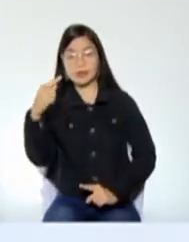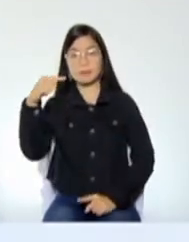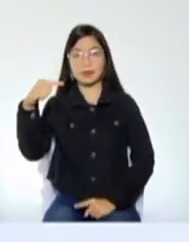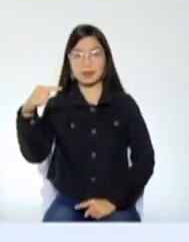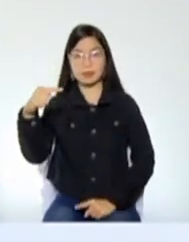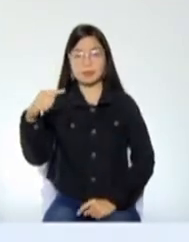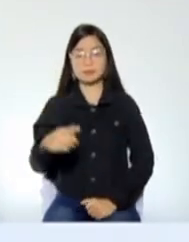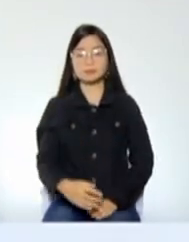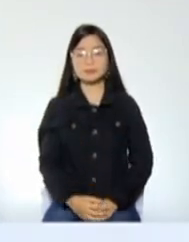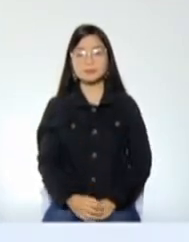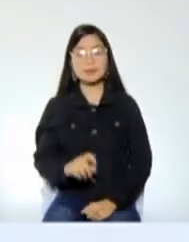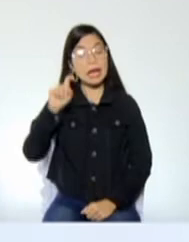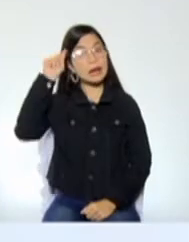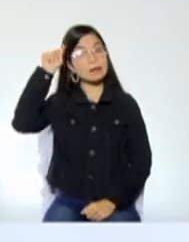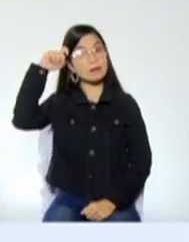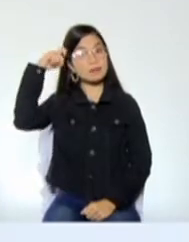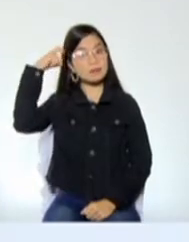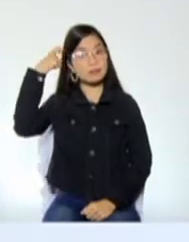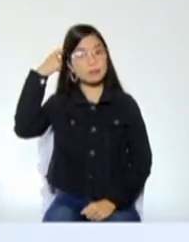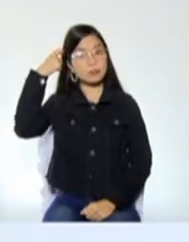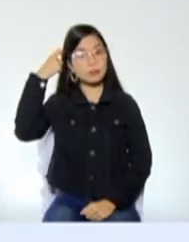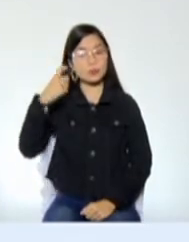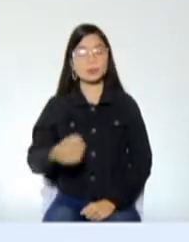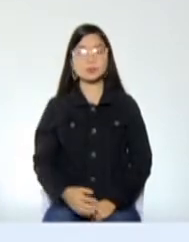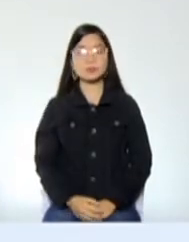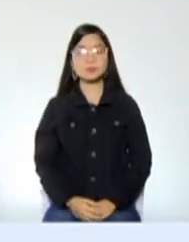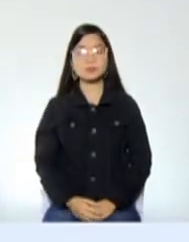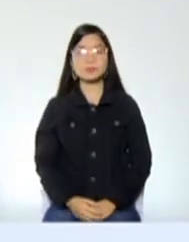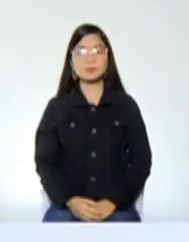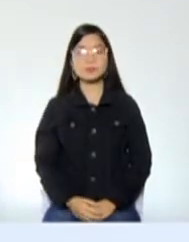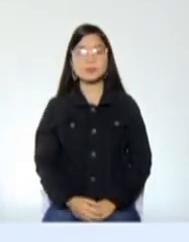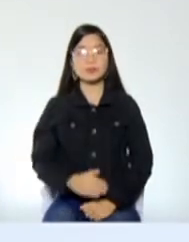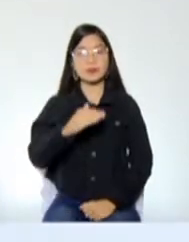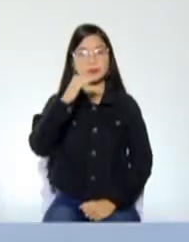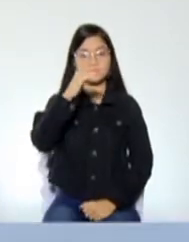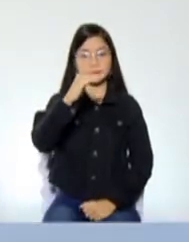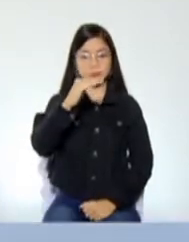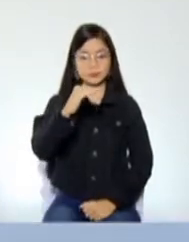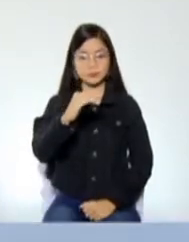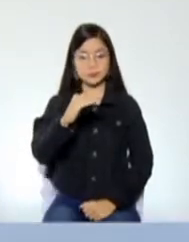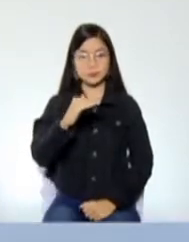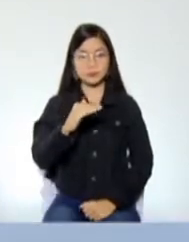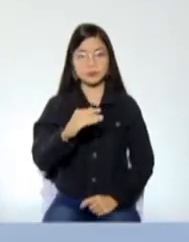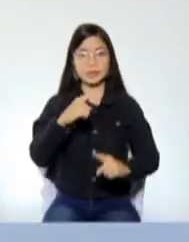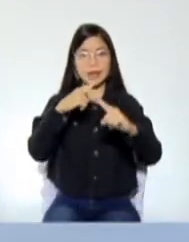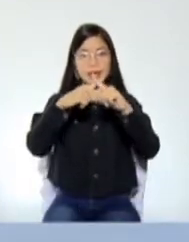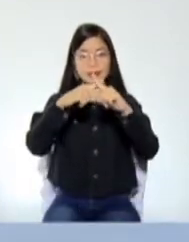Debemos recordar mantener la uniformidad del signo de la igualdad.